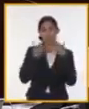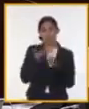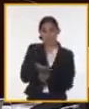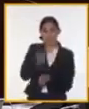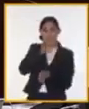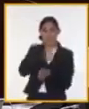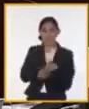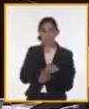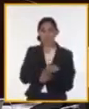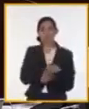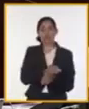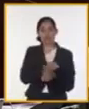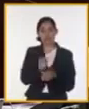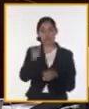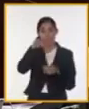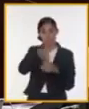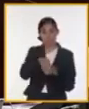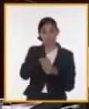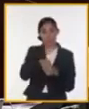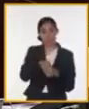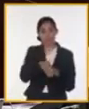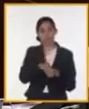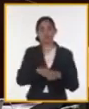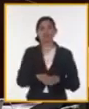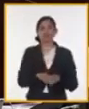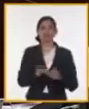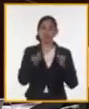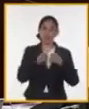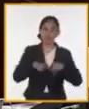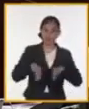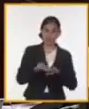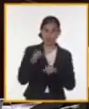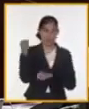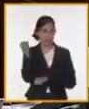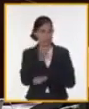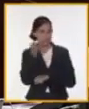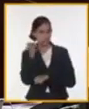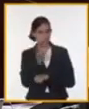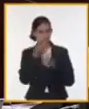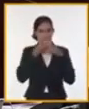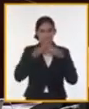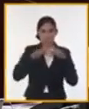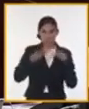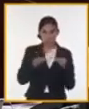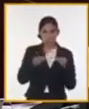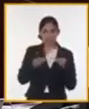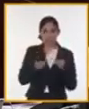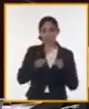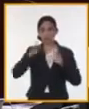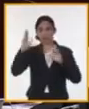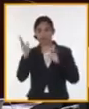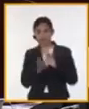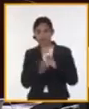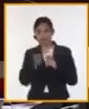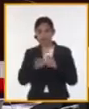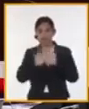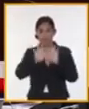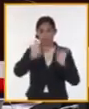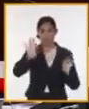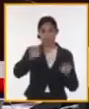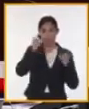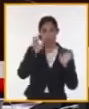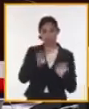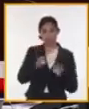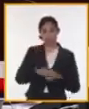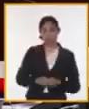el mercado internacional, incluso desde el punto de vista del azúcar. Y en ese sentido, realmente, a partir